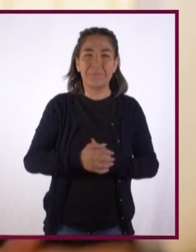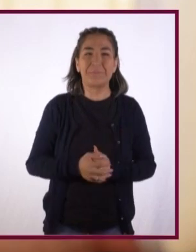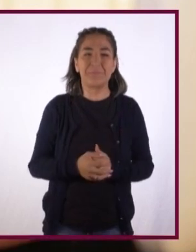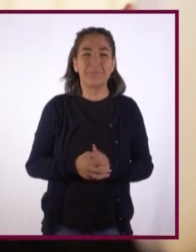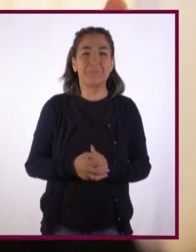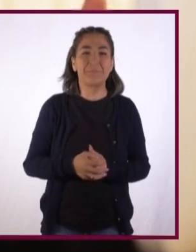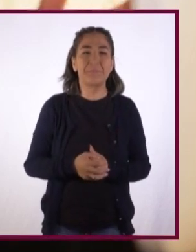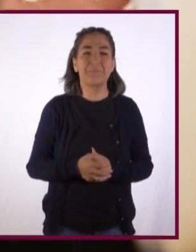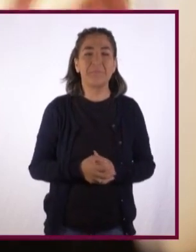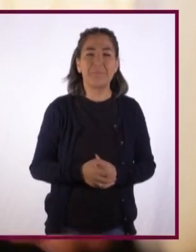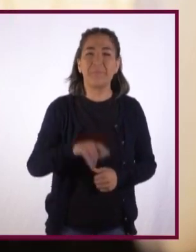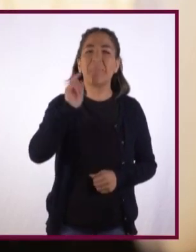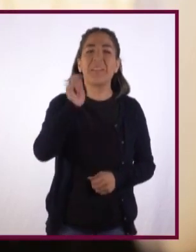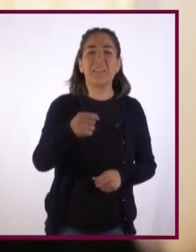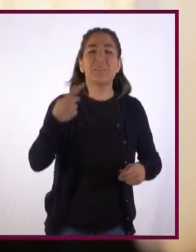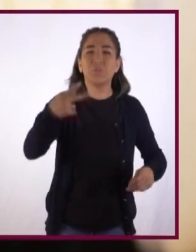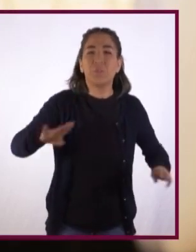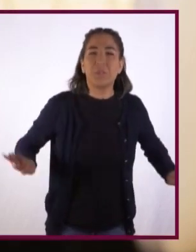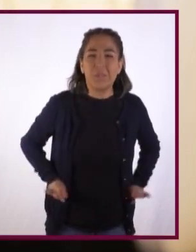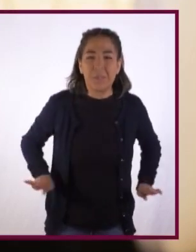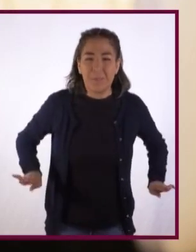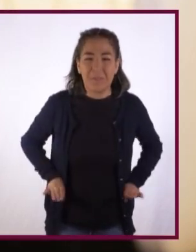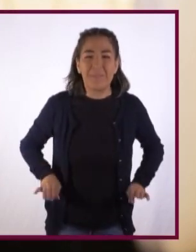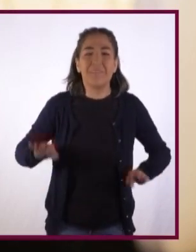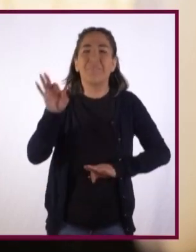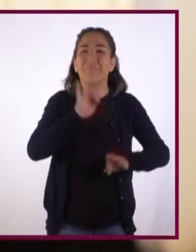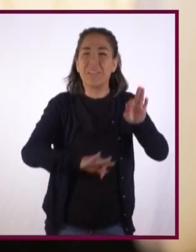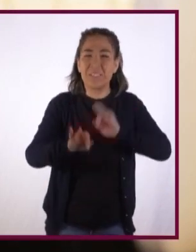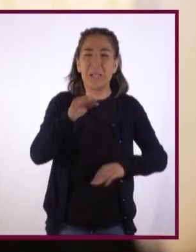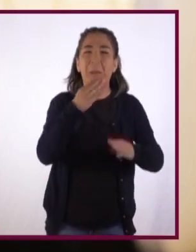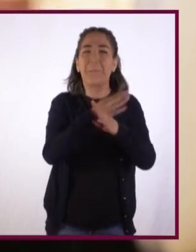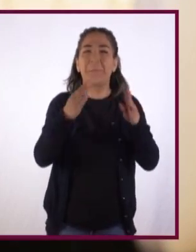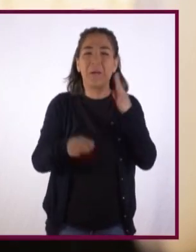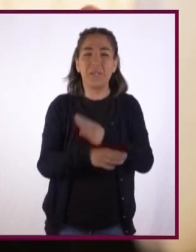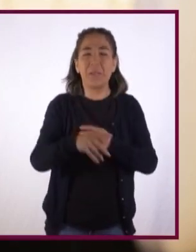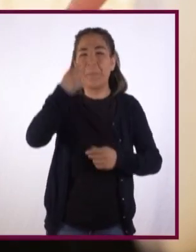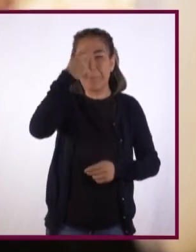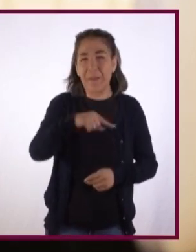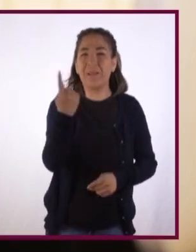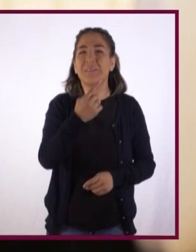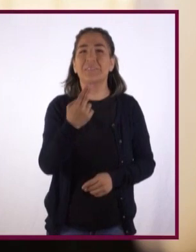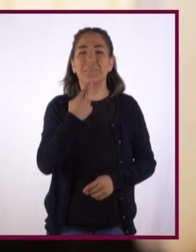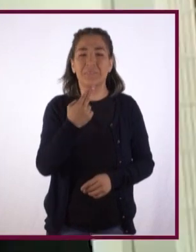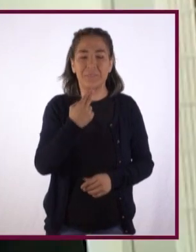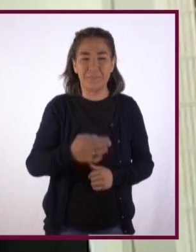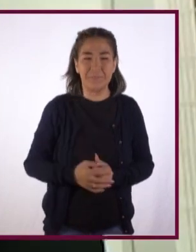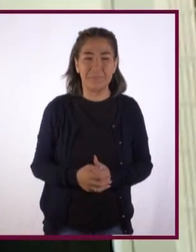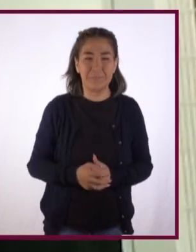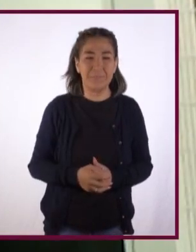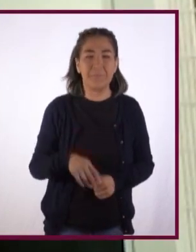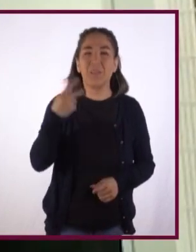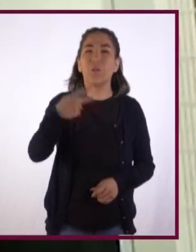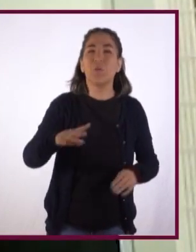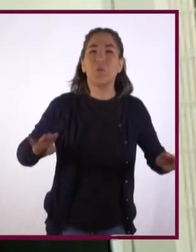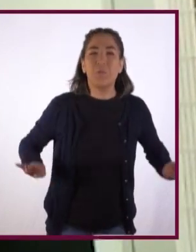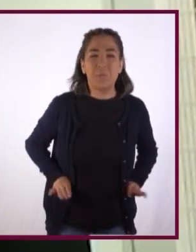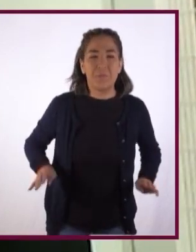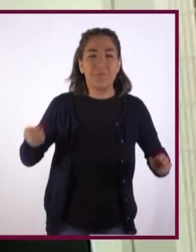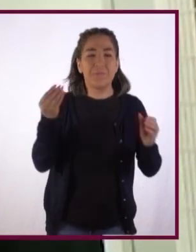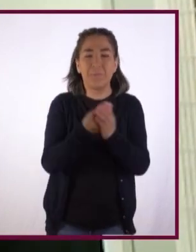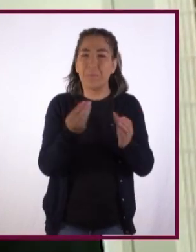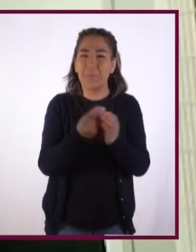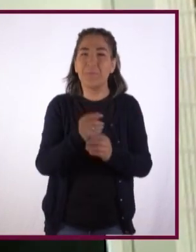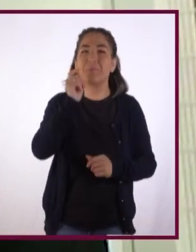Mi primera pregunta es, ¿qué son las propiedades físicas de los materiales? ¿Cómo es que se obtienen y para qué sirven? Las propiedades físicas